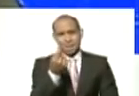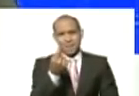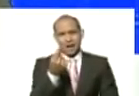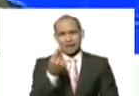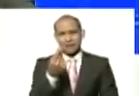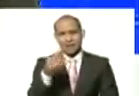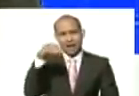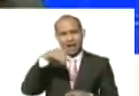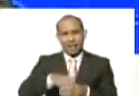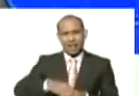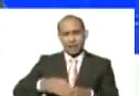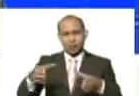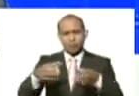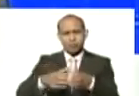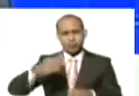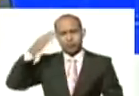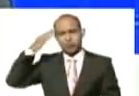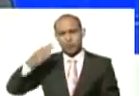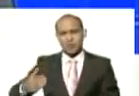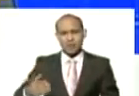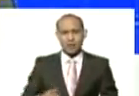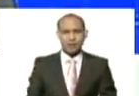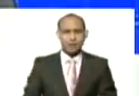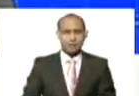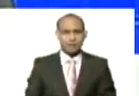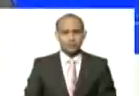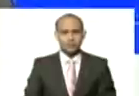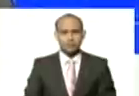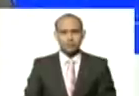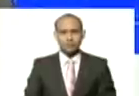ninguna unidad militar, en ningún cuartel.